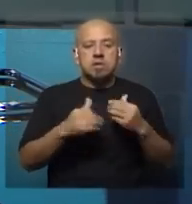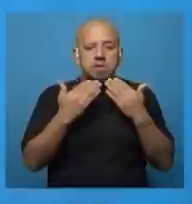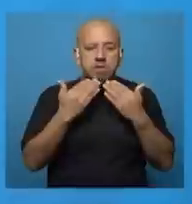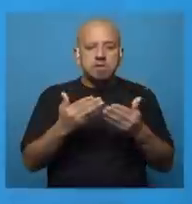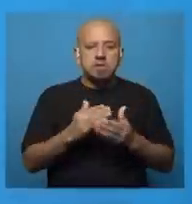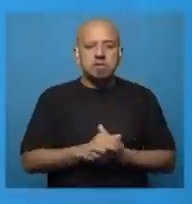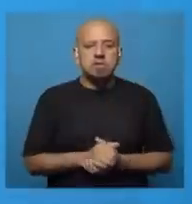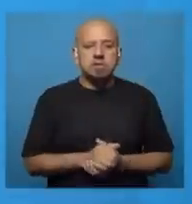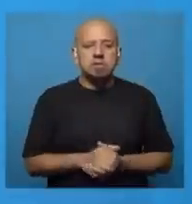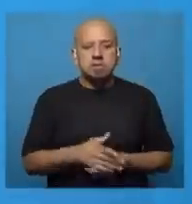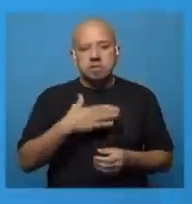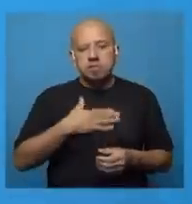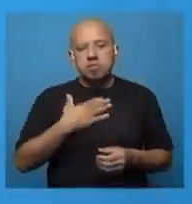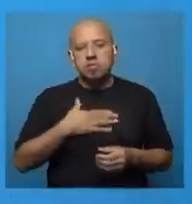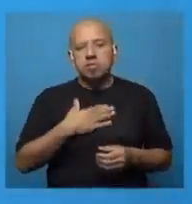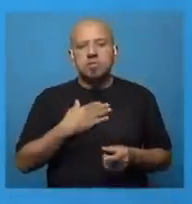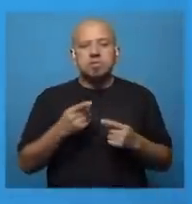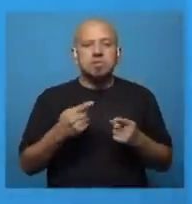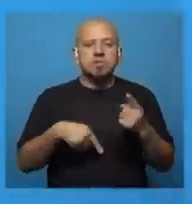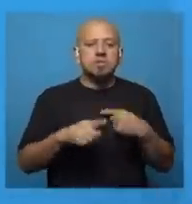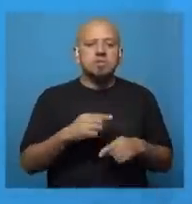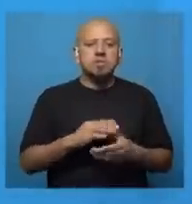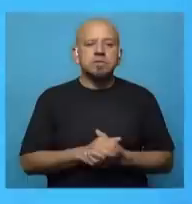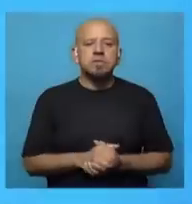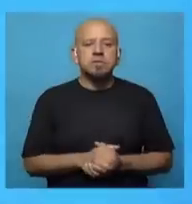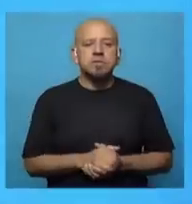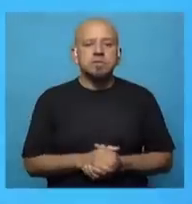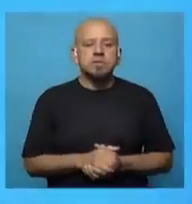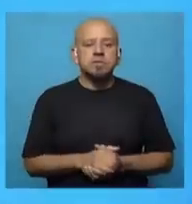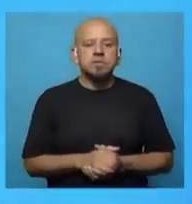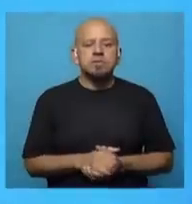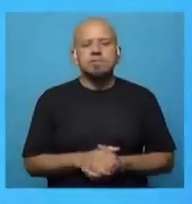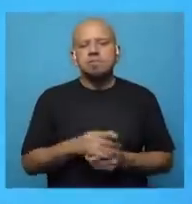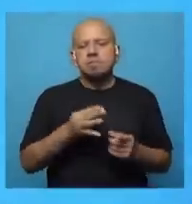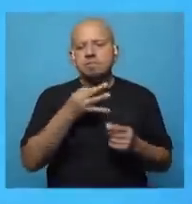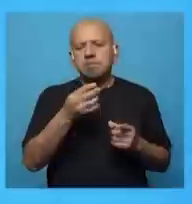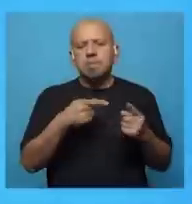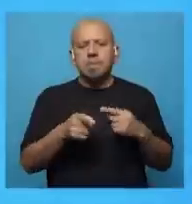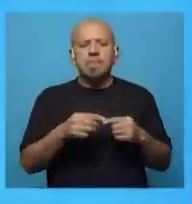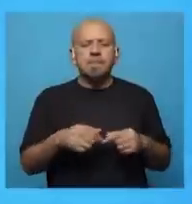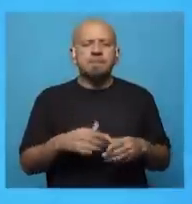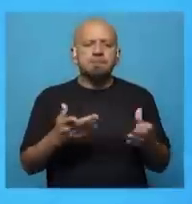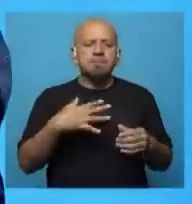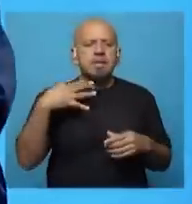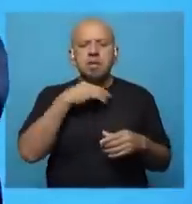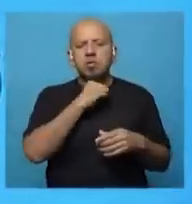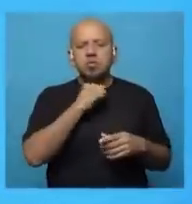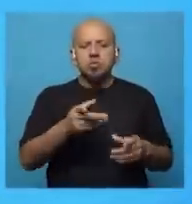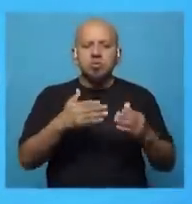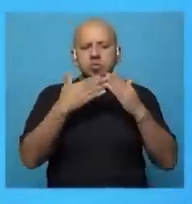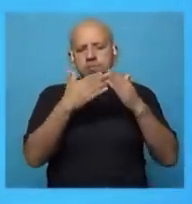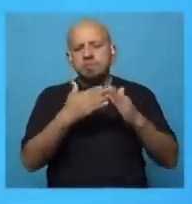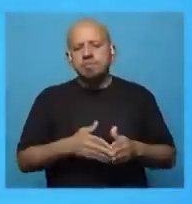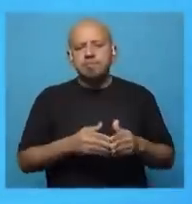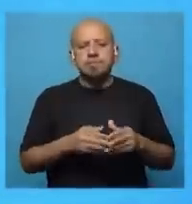Cómo anda muy bien Un gusto estar con ustedes con la tele audiencia Bueno lo decía recién en la introducción le tocó en Augusto interpelar al ministro